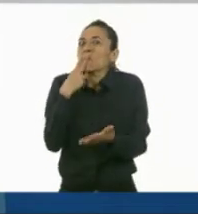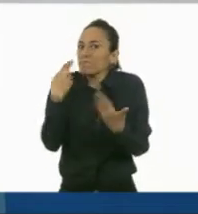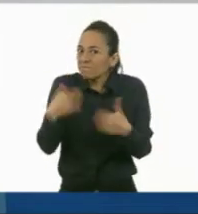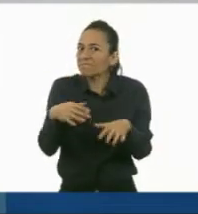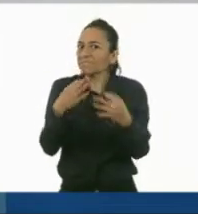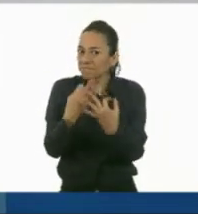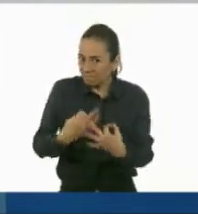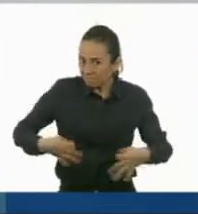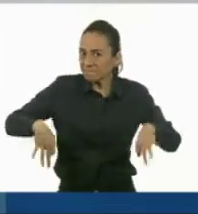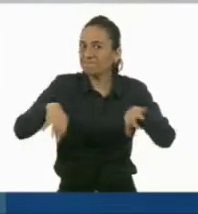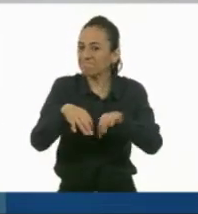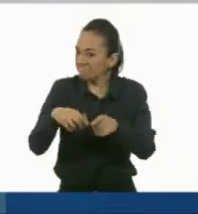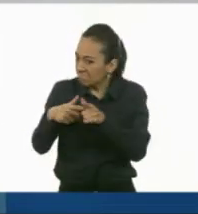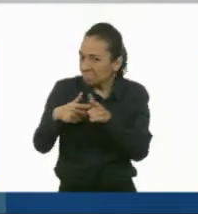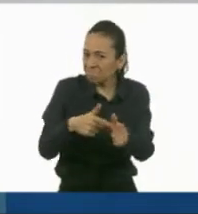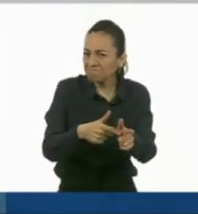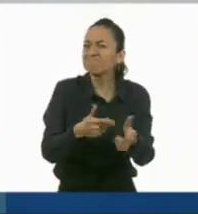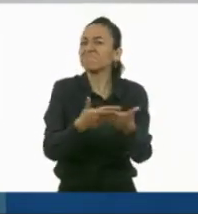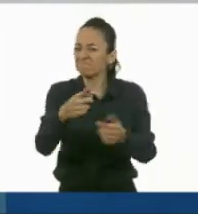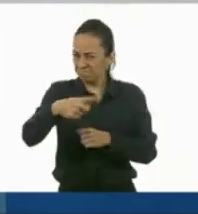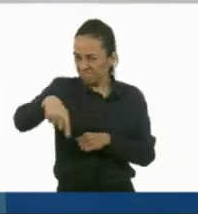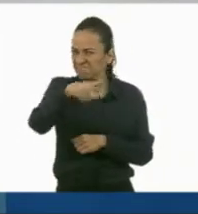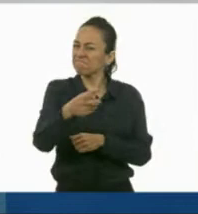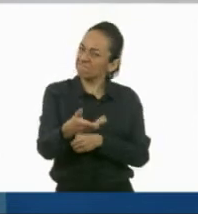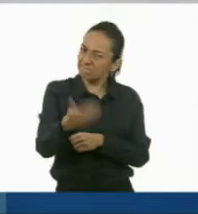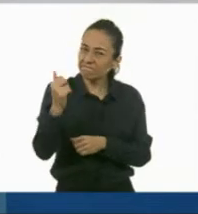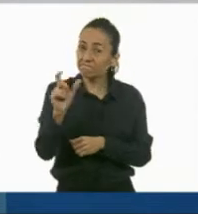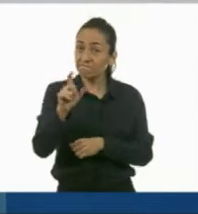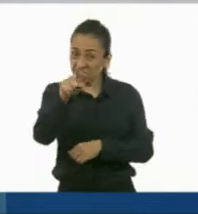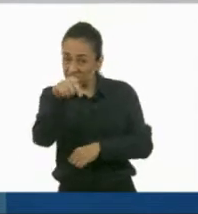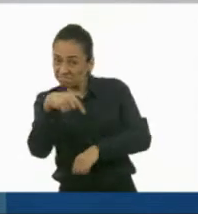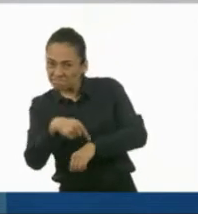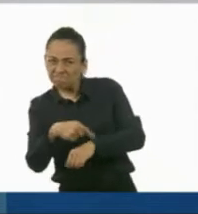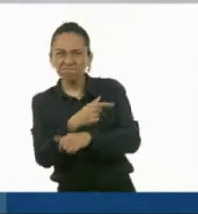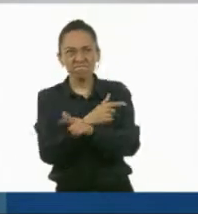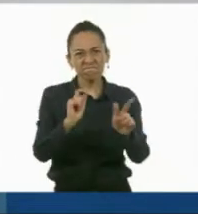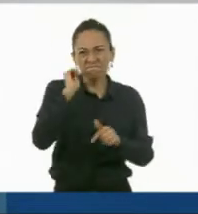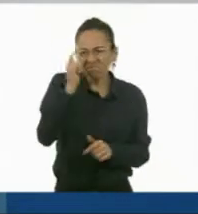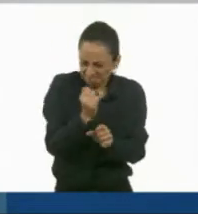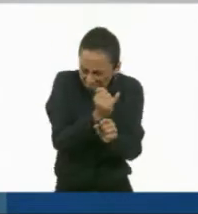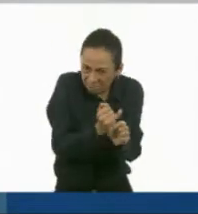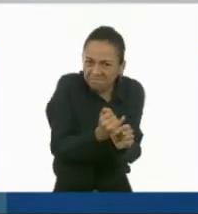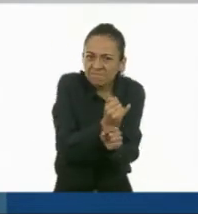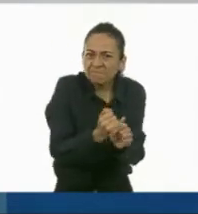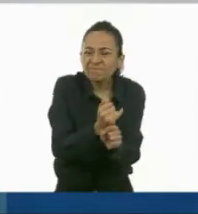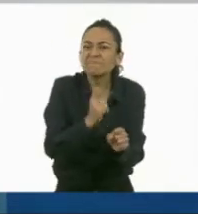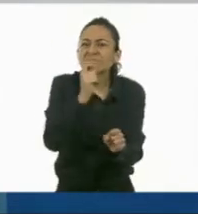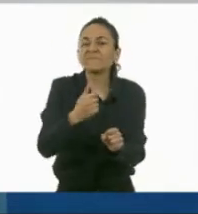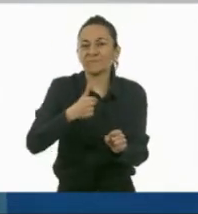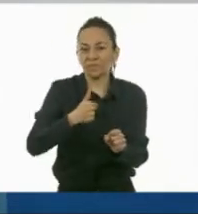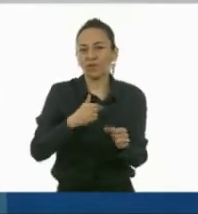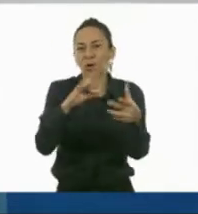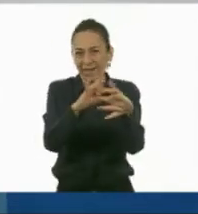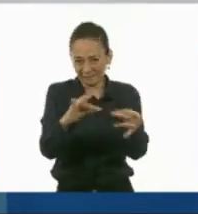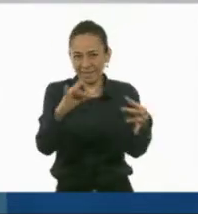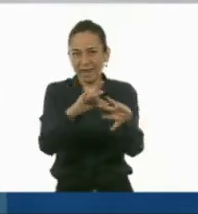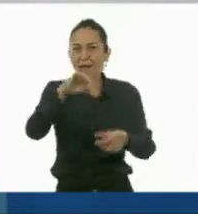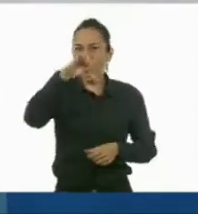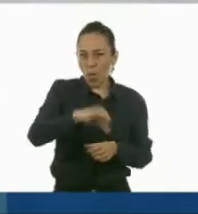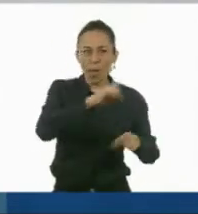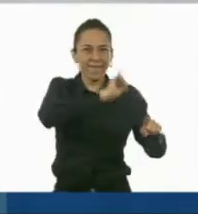tengan oportunidad, investiguen un poco más y vayan adelantando algunos aspectos de las civilizaciones que mencionamos